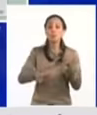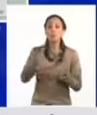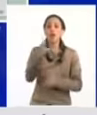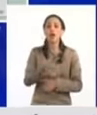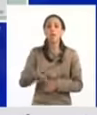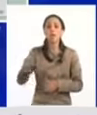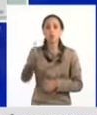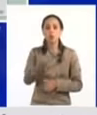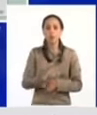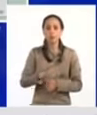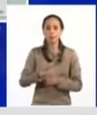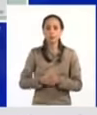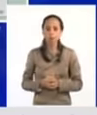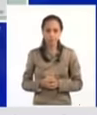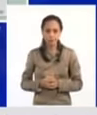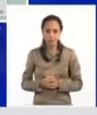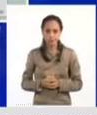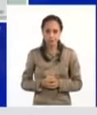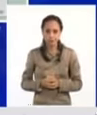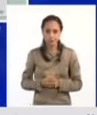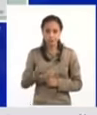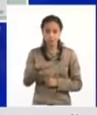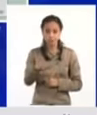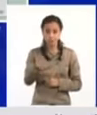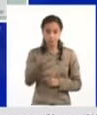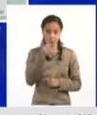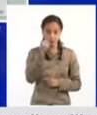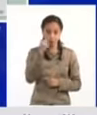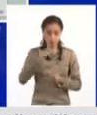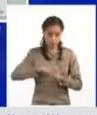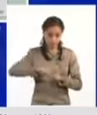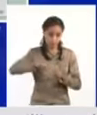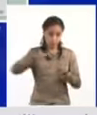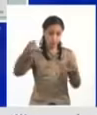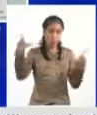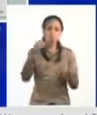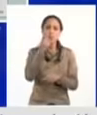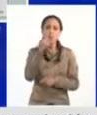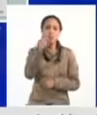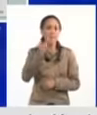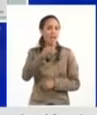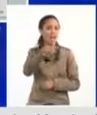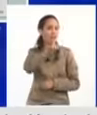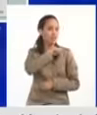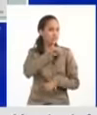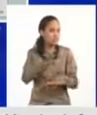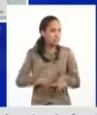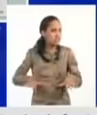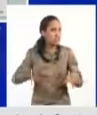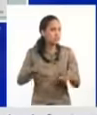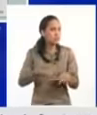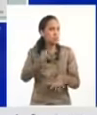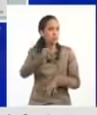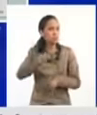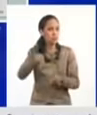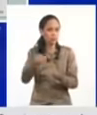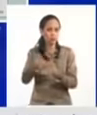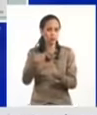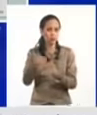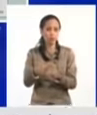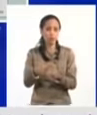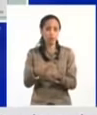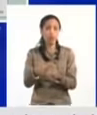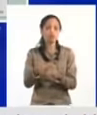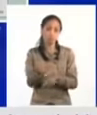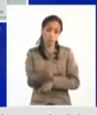hizo un gráfico que nos ayuda a ver ayer cómo fue el comportamiento en los municipios de Cuba